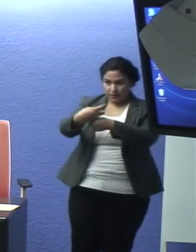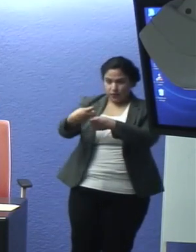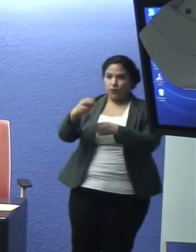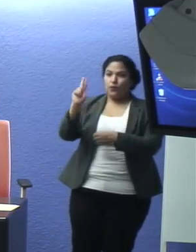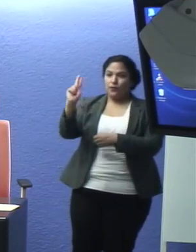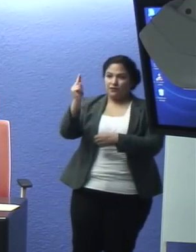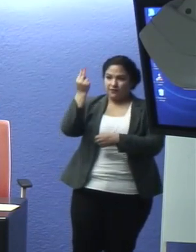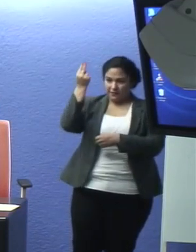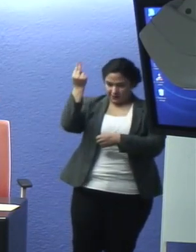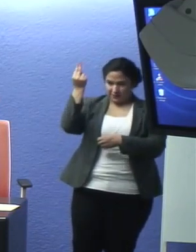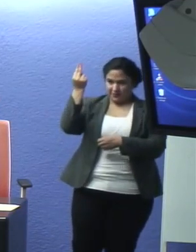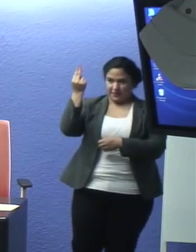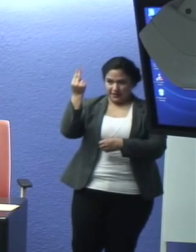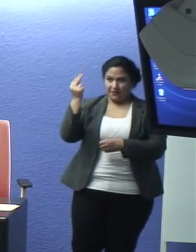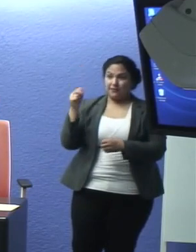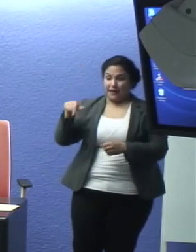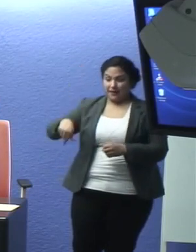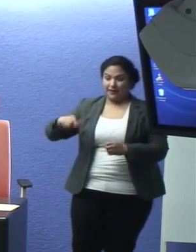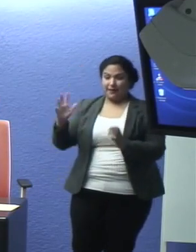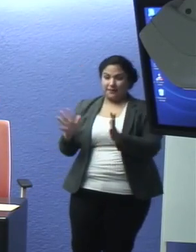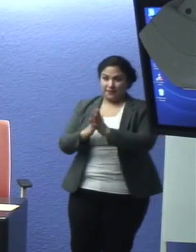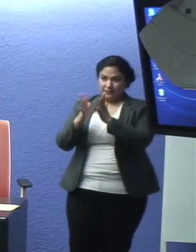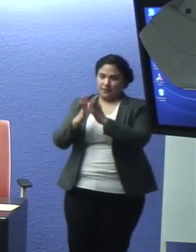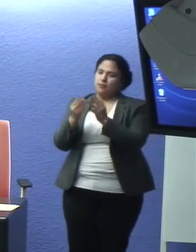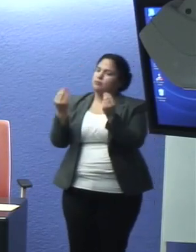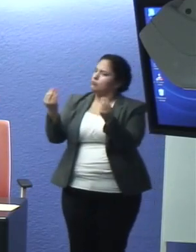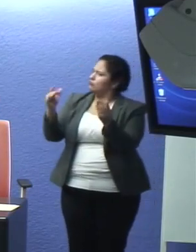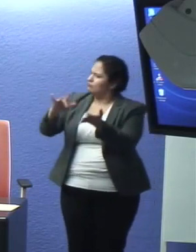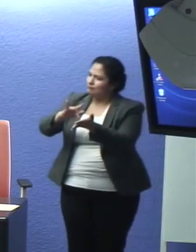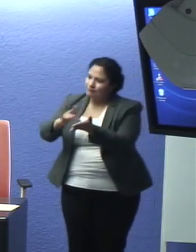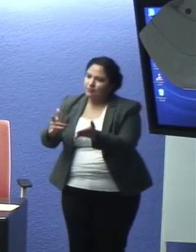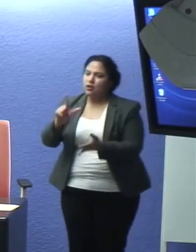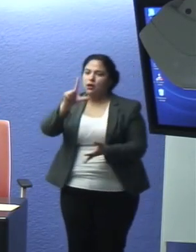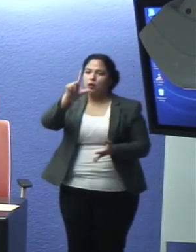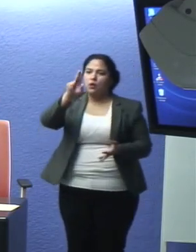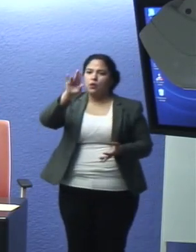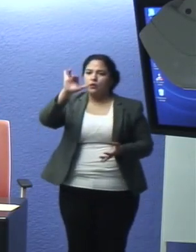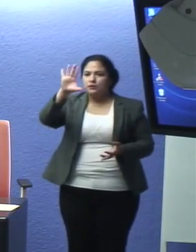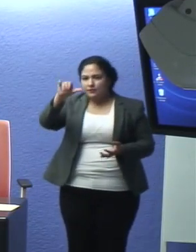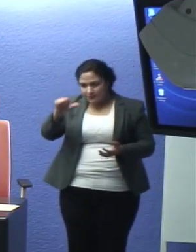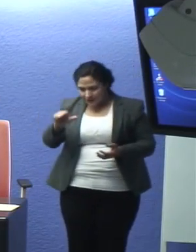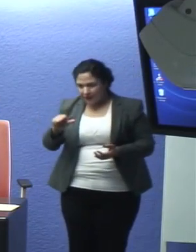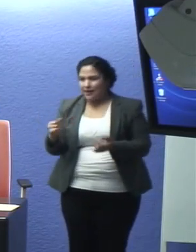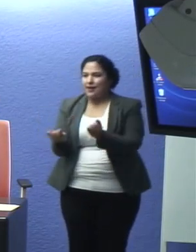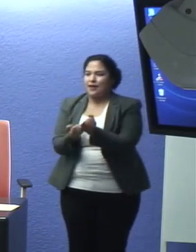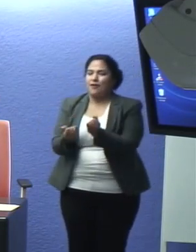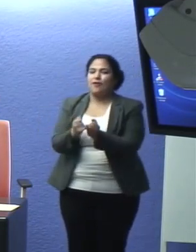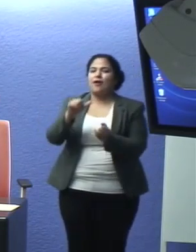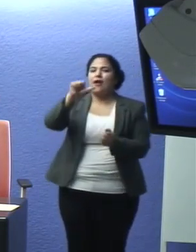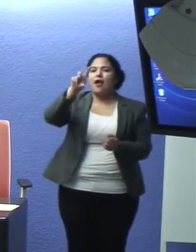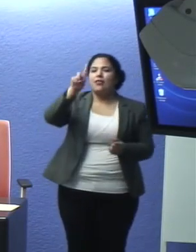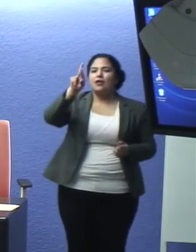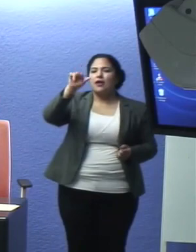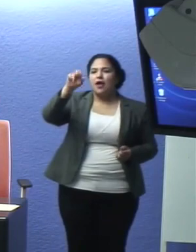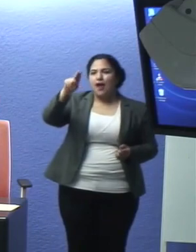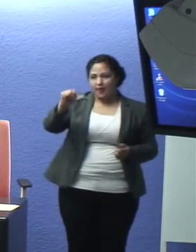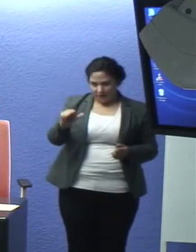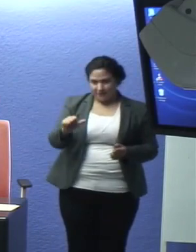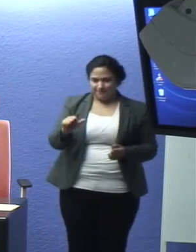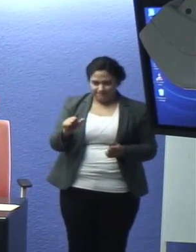Diversidades por la invitación para participar en este foro. Muchas gracias a Lucía y a Adriana por la consideración al CONAPRED.